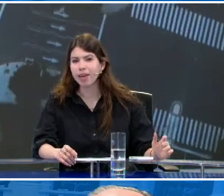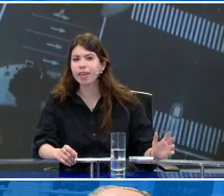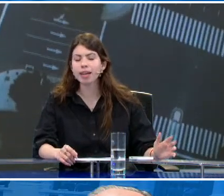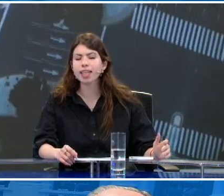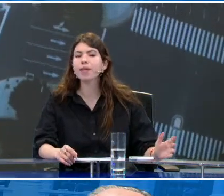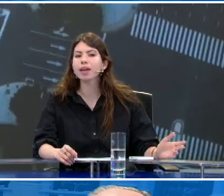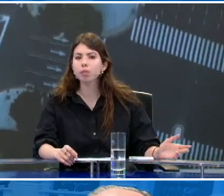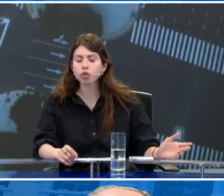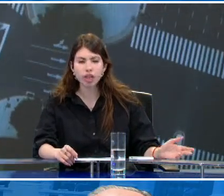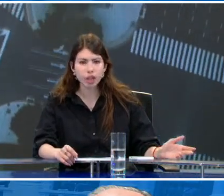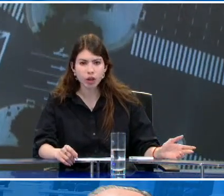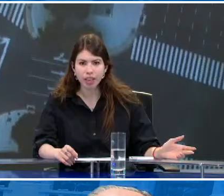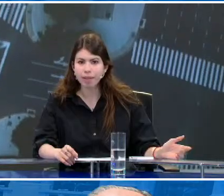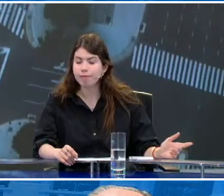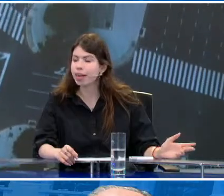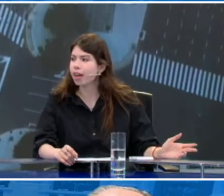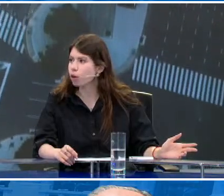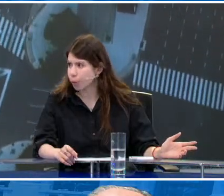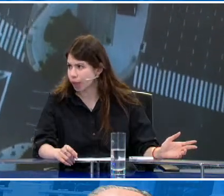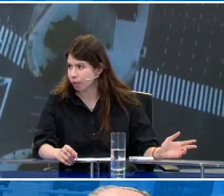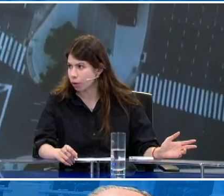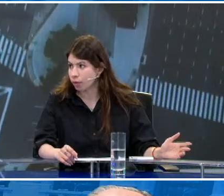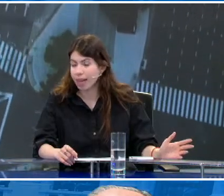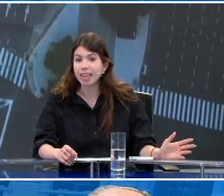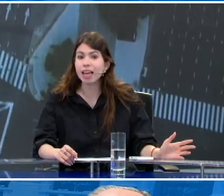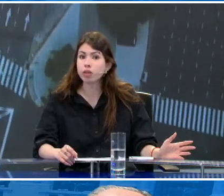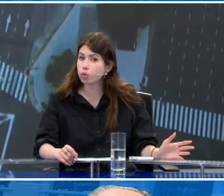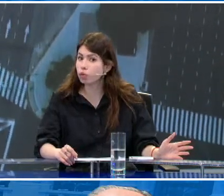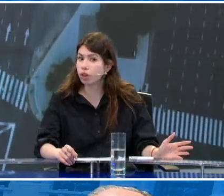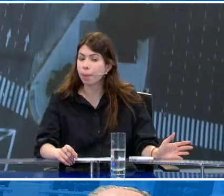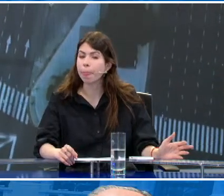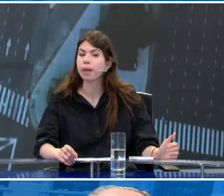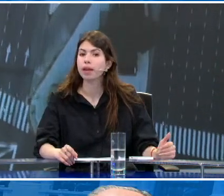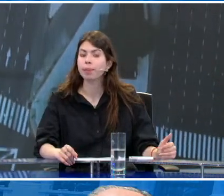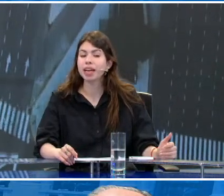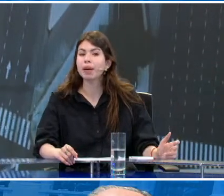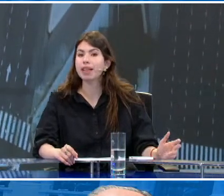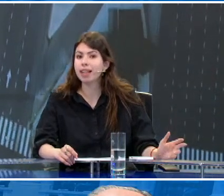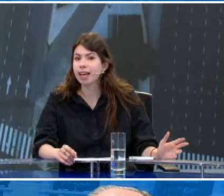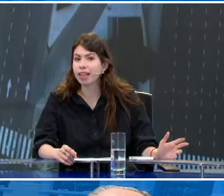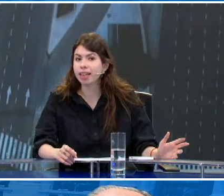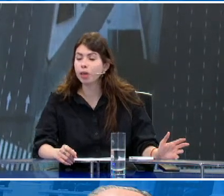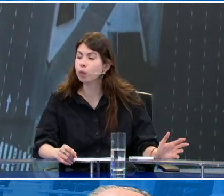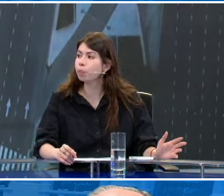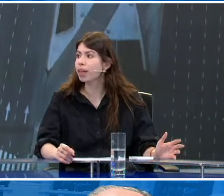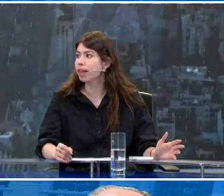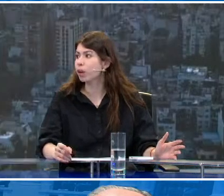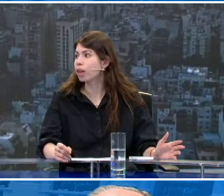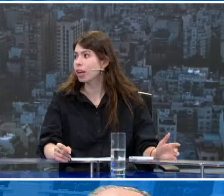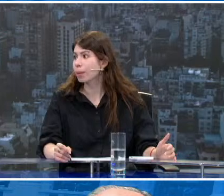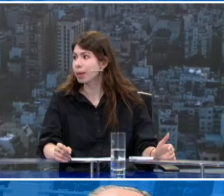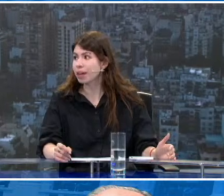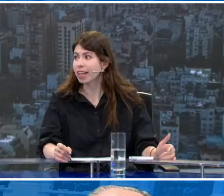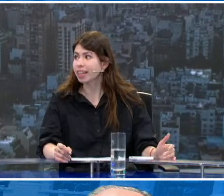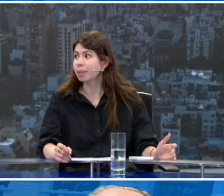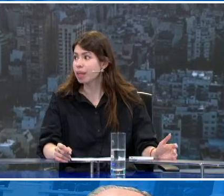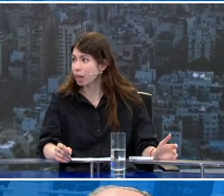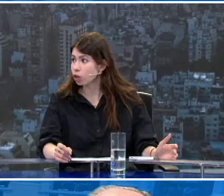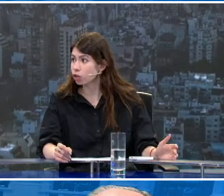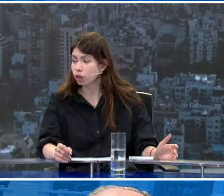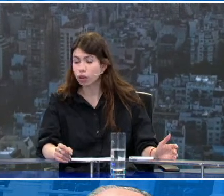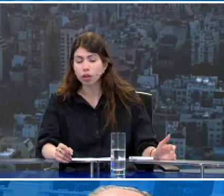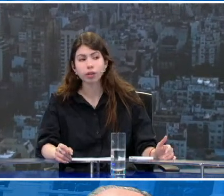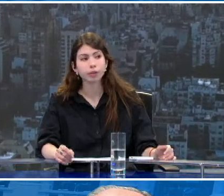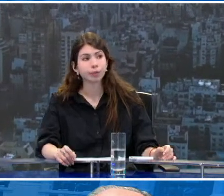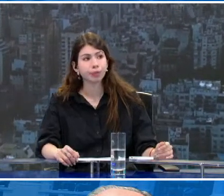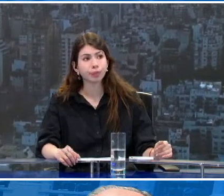Claro, ya había muchos decretos que estaban frenados, por ejemplo. Vialidad es uno. Marina, el DNU para desregular la marina mercante también era